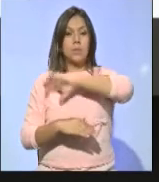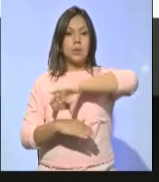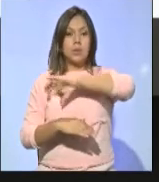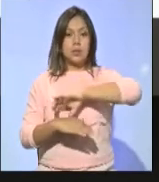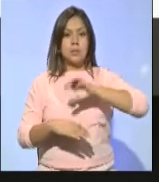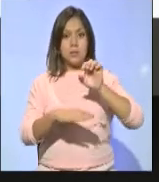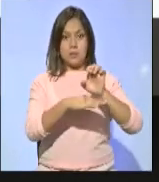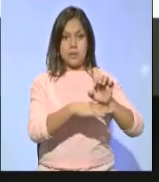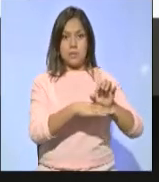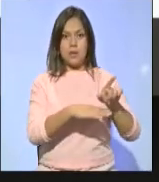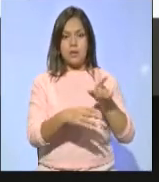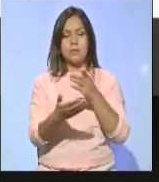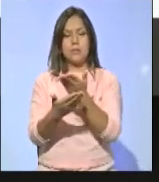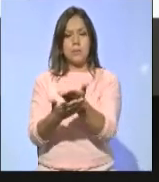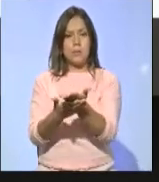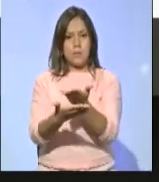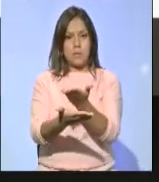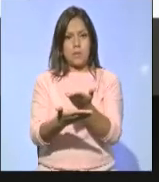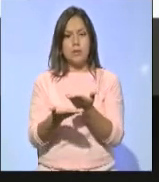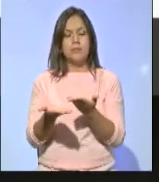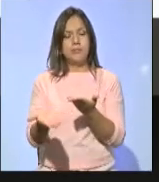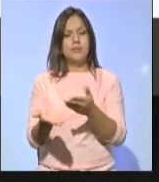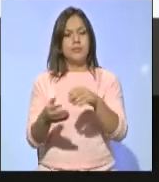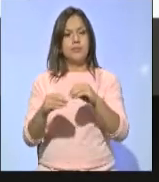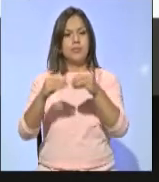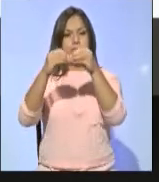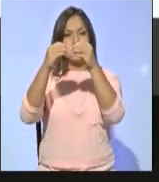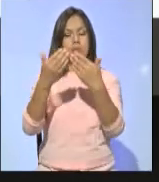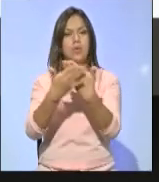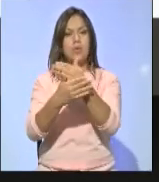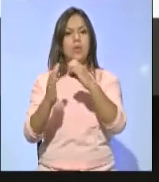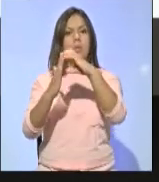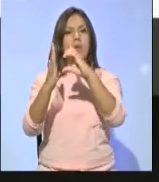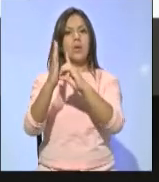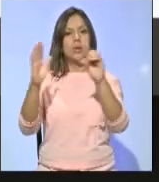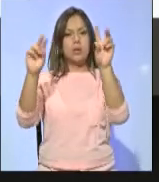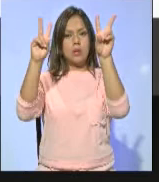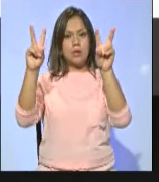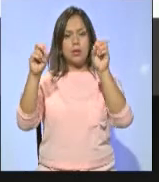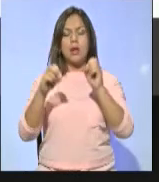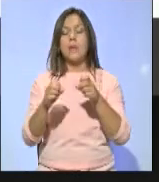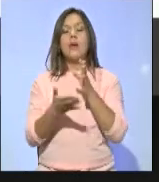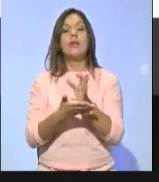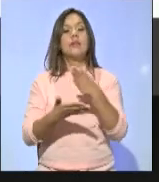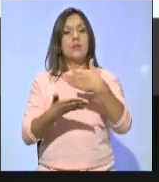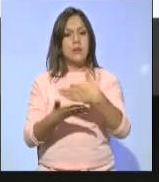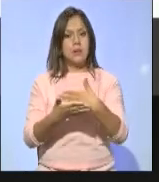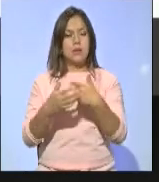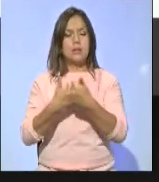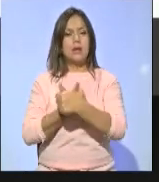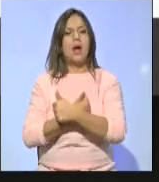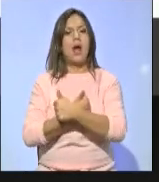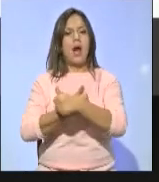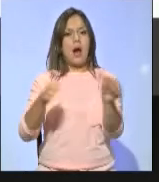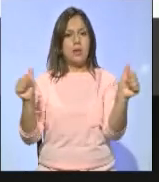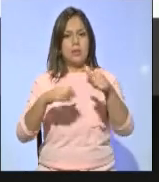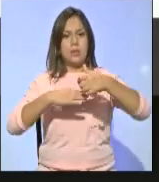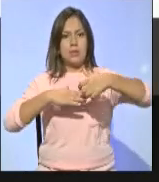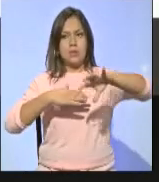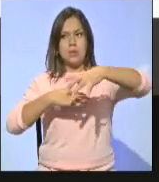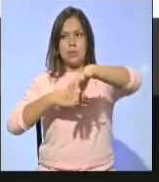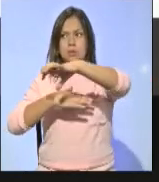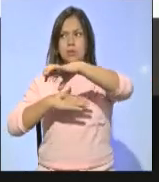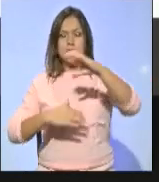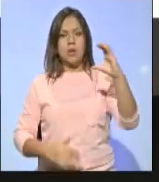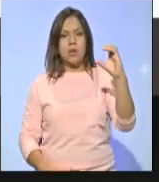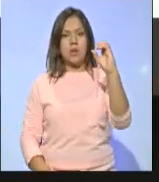es una de las propuestas que se discuten para reformar el Código Orgánico de Organización Territorial, Autonomía y Descentralización